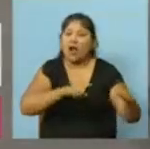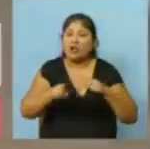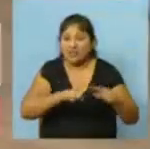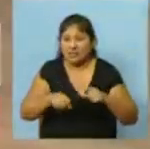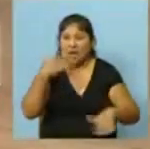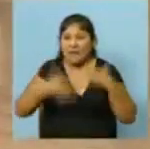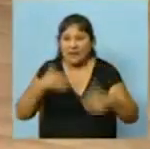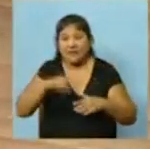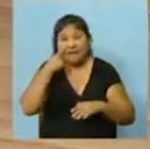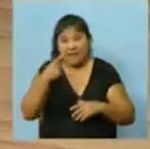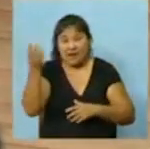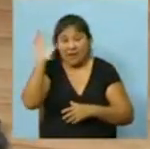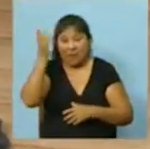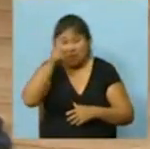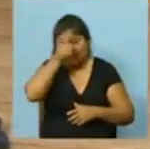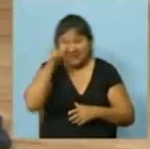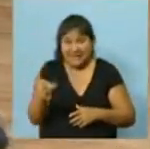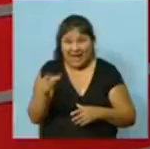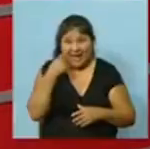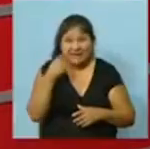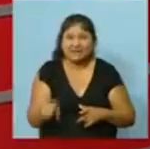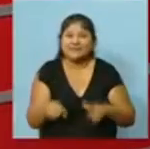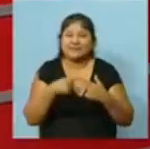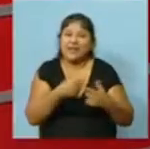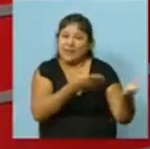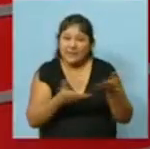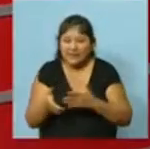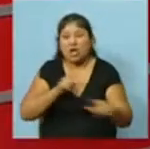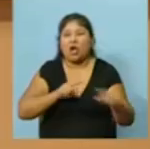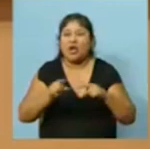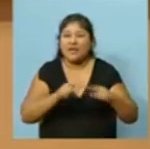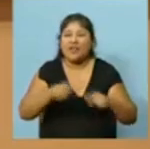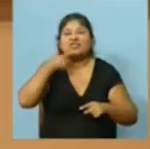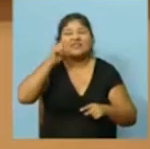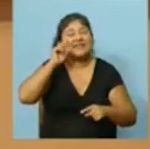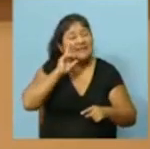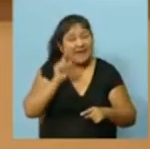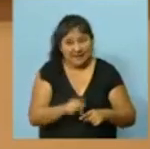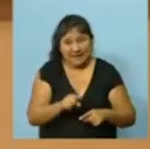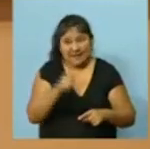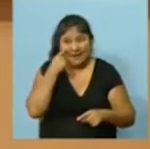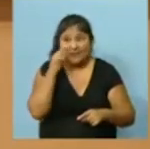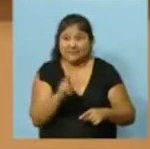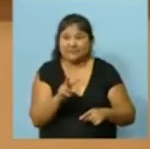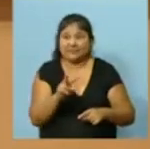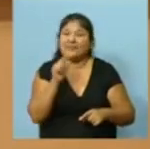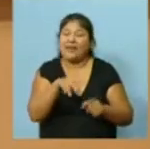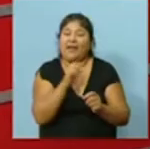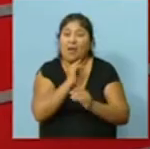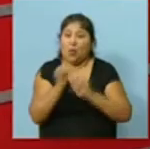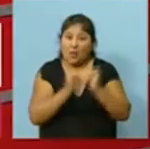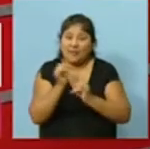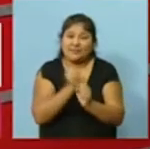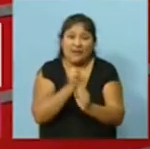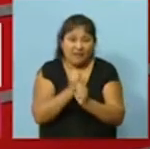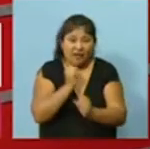y ahí tienen el patrullero tenemos al coordinador guillermo siri que están trabajando lógicamente intensamente al raíz de